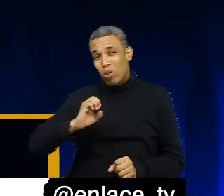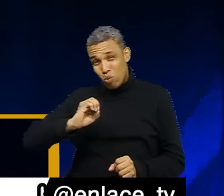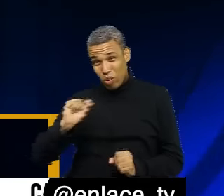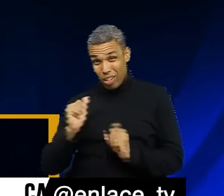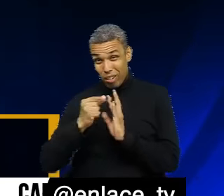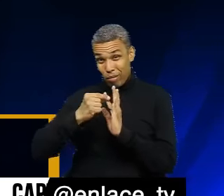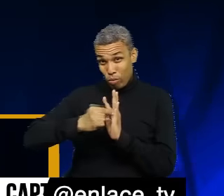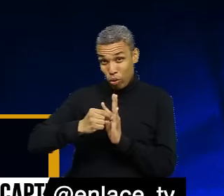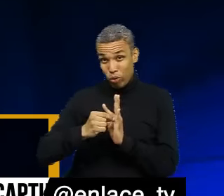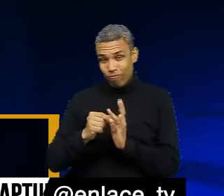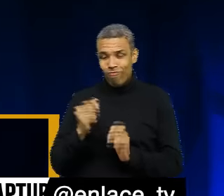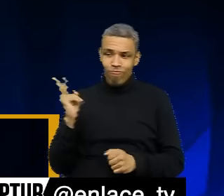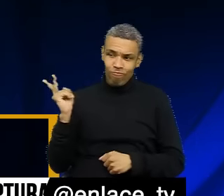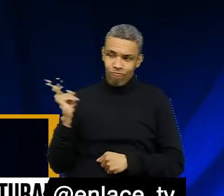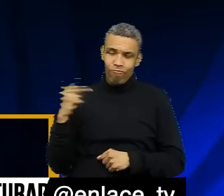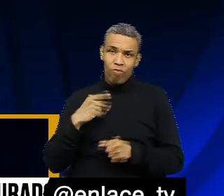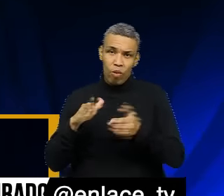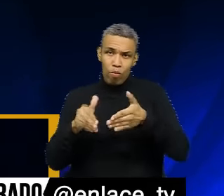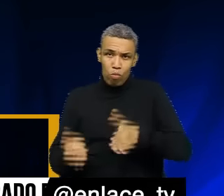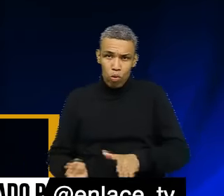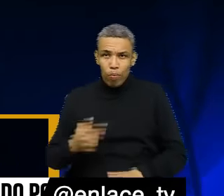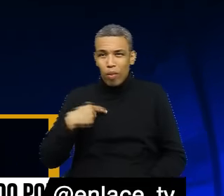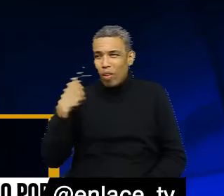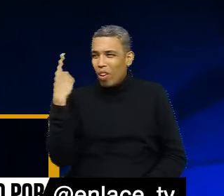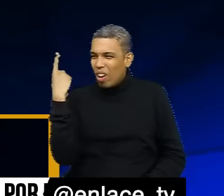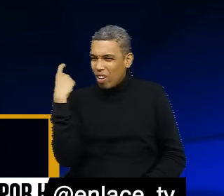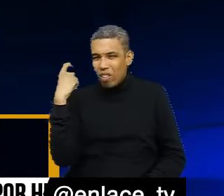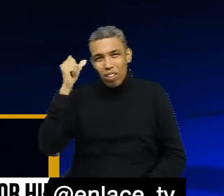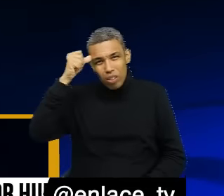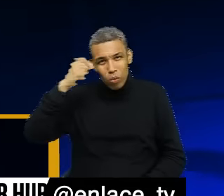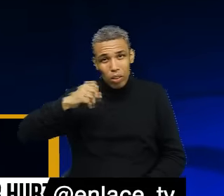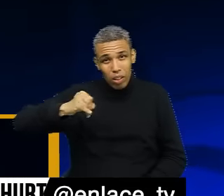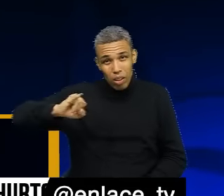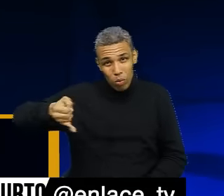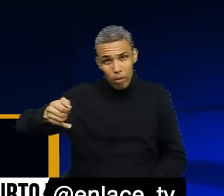este terrible accidente, este incendio ayer en Barranca Bermeja.